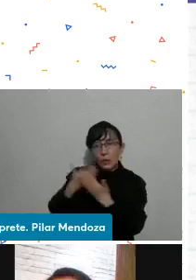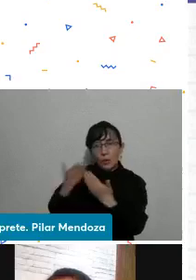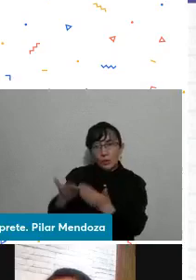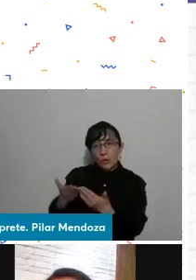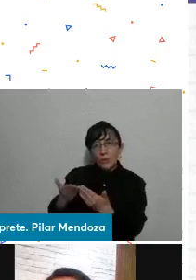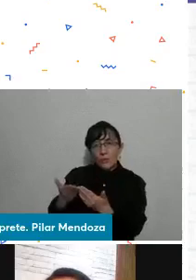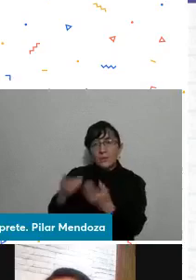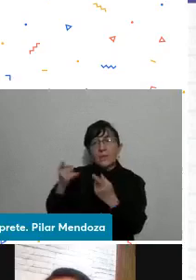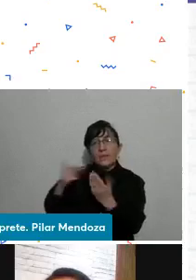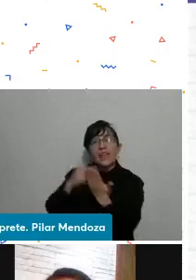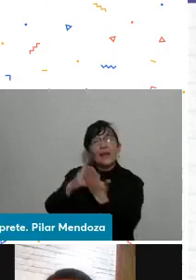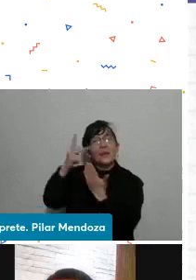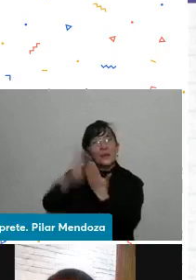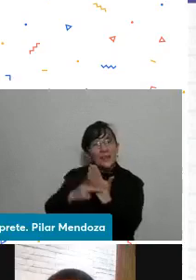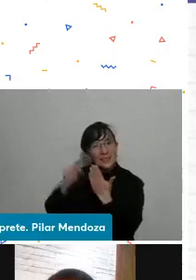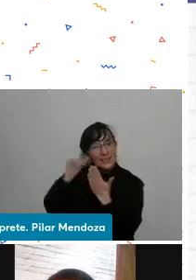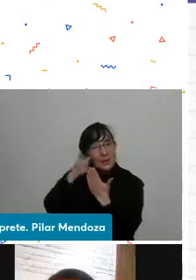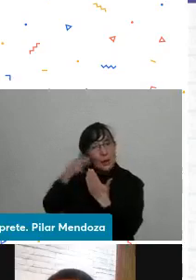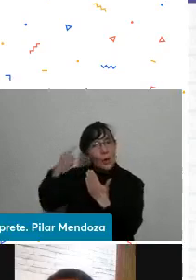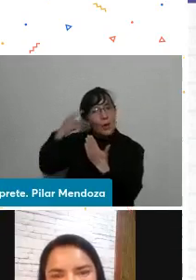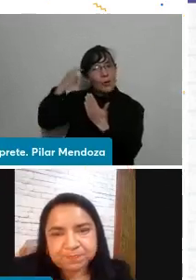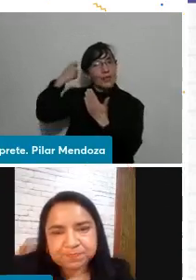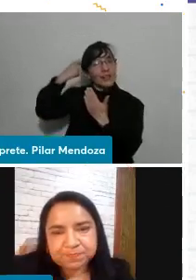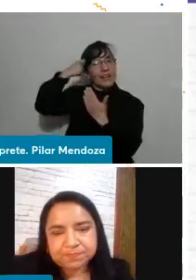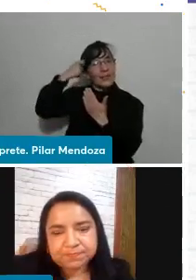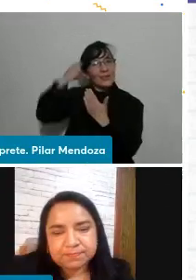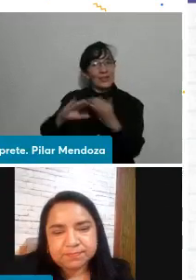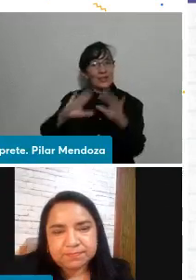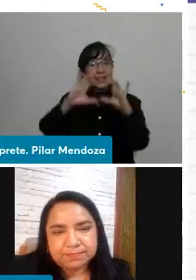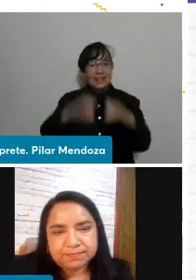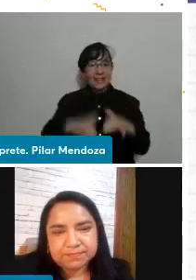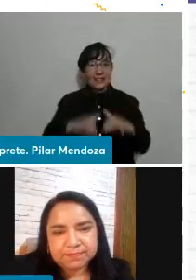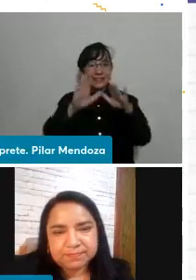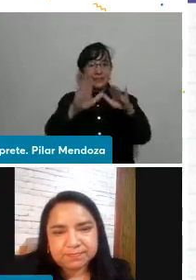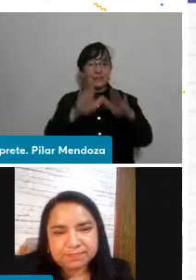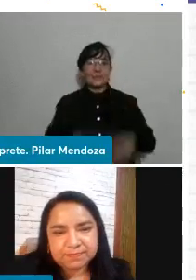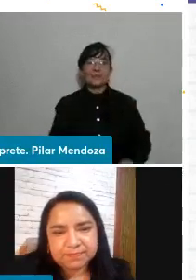basados en proyectos o retos por clases.